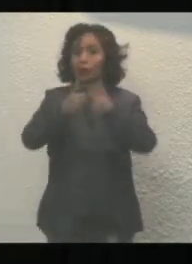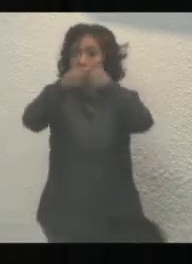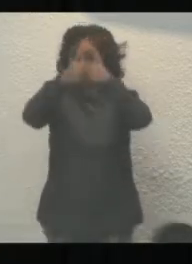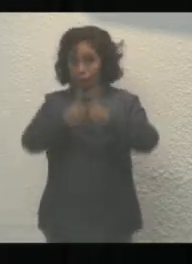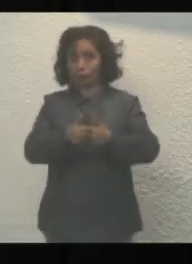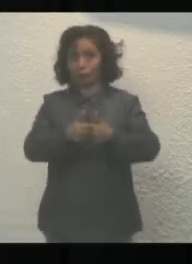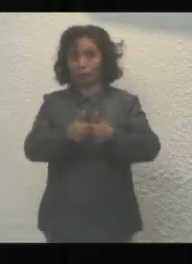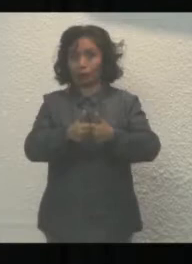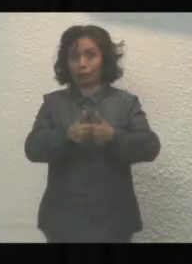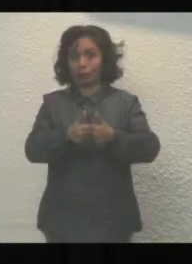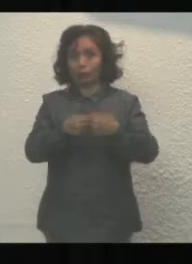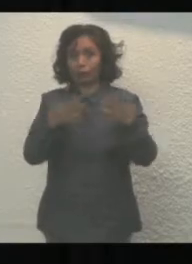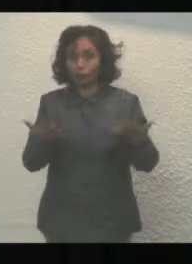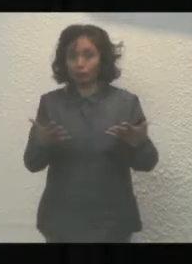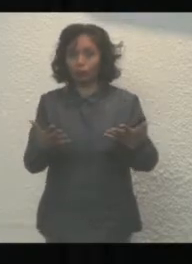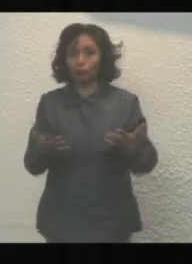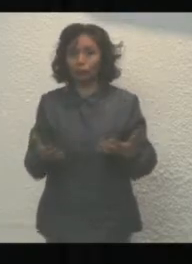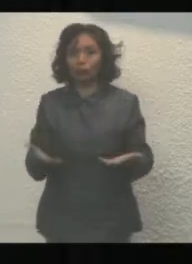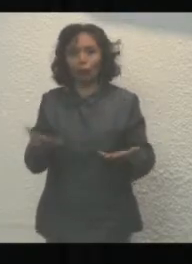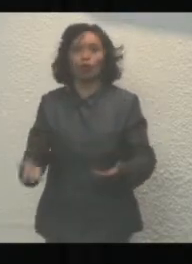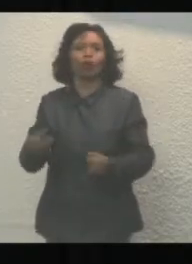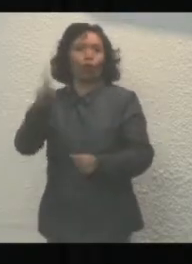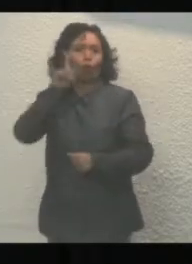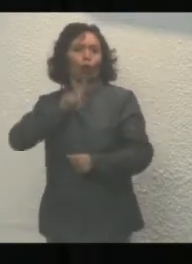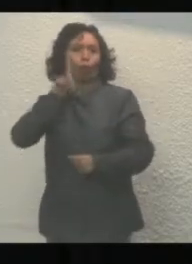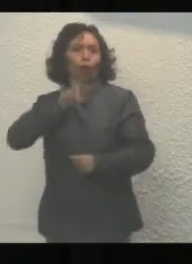aquí una gran doncella maya.